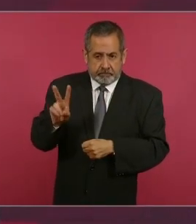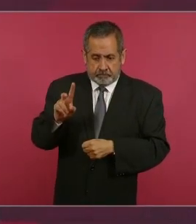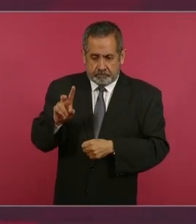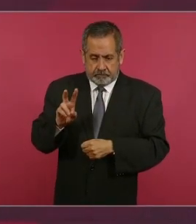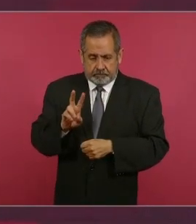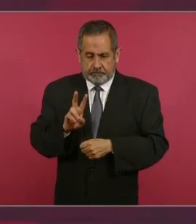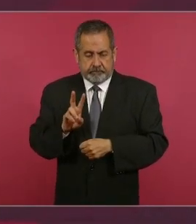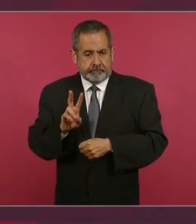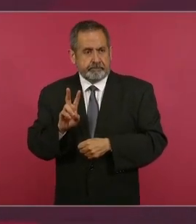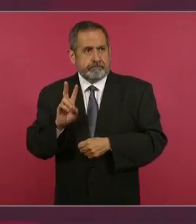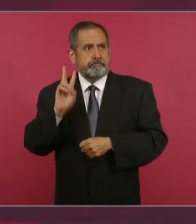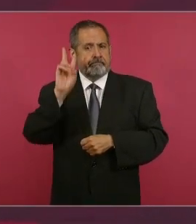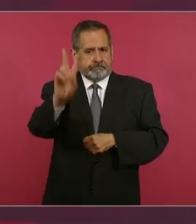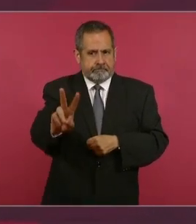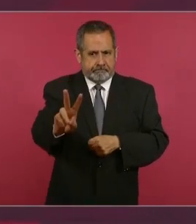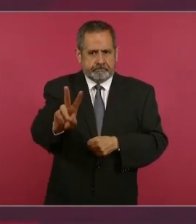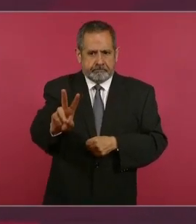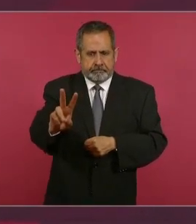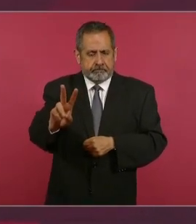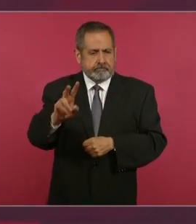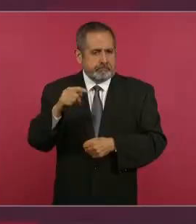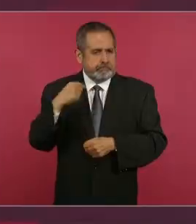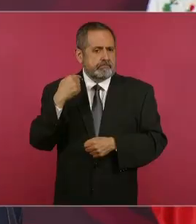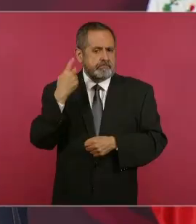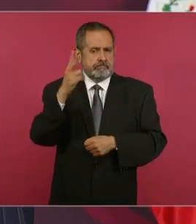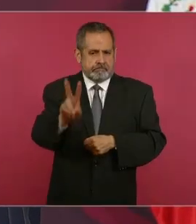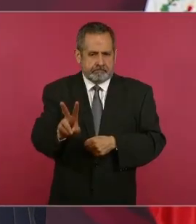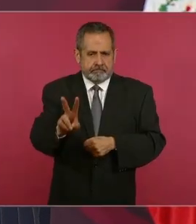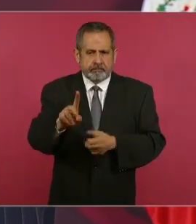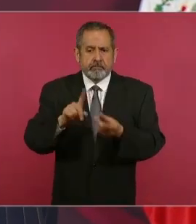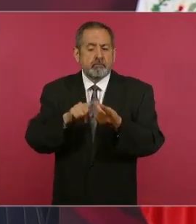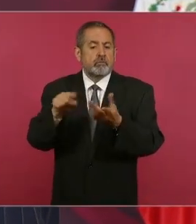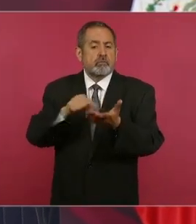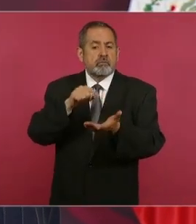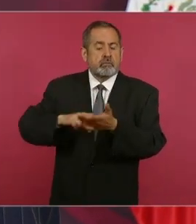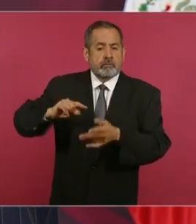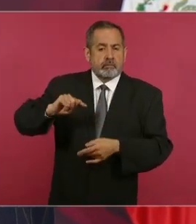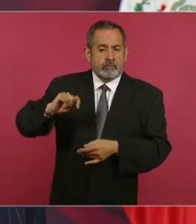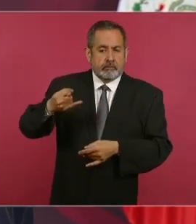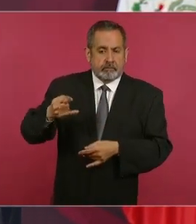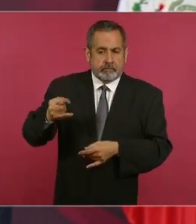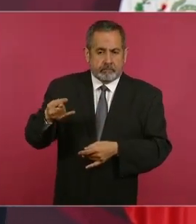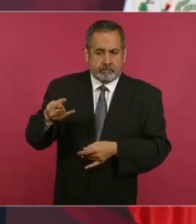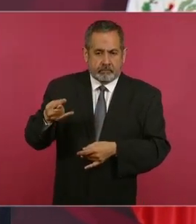próximo, dentro de 8 días, va a ser en Tijuana.